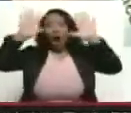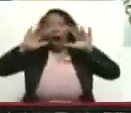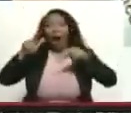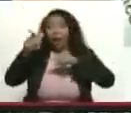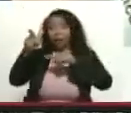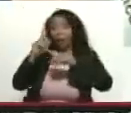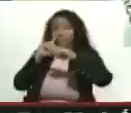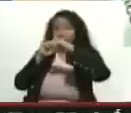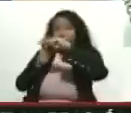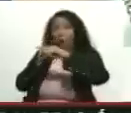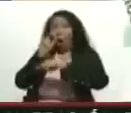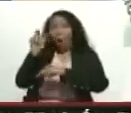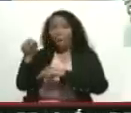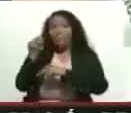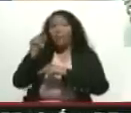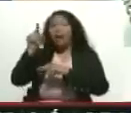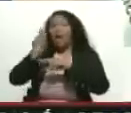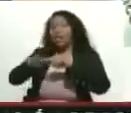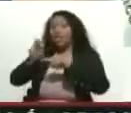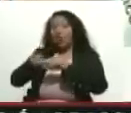y lo mata a un menor de edad.